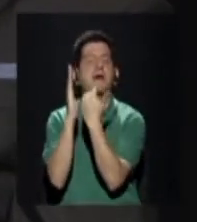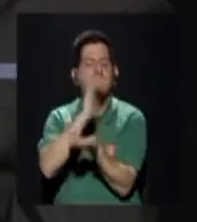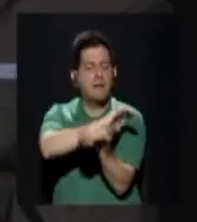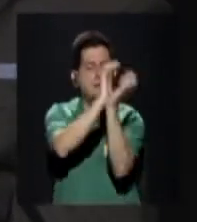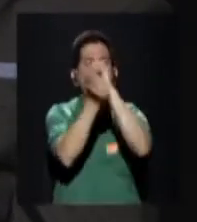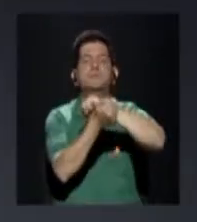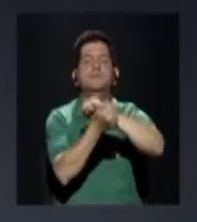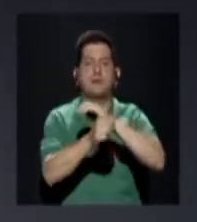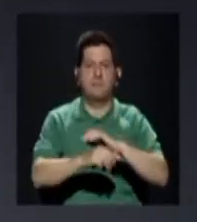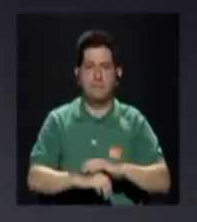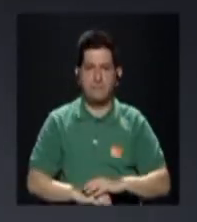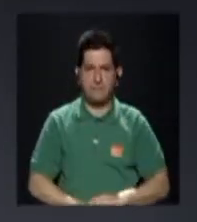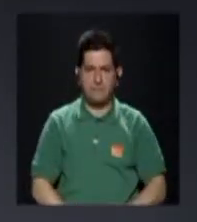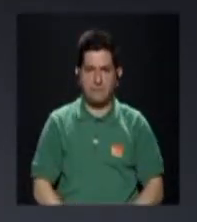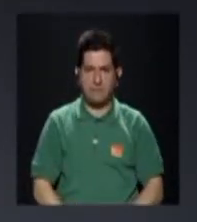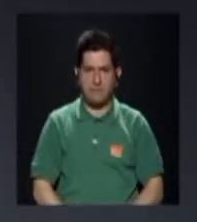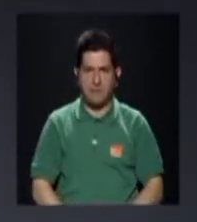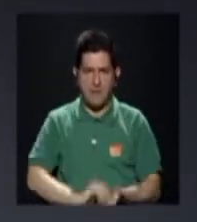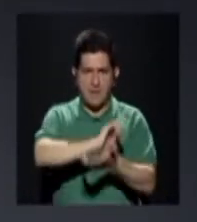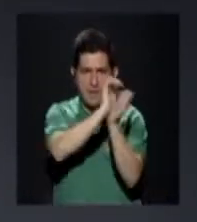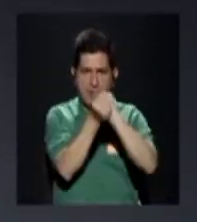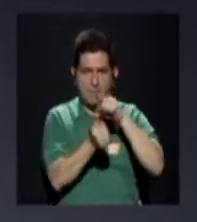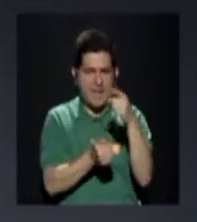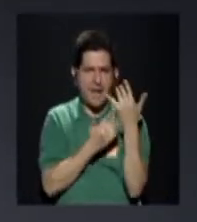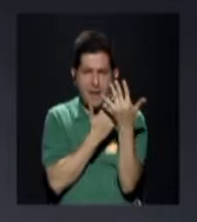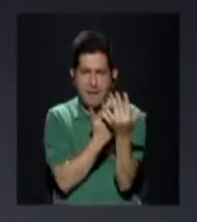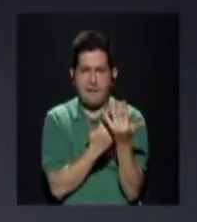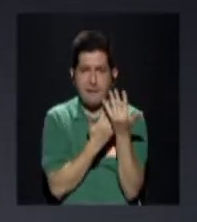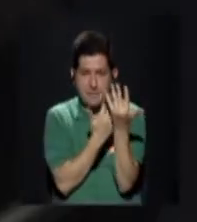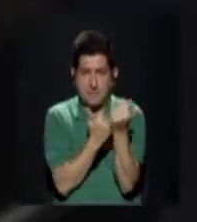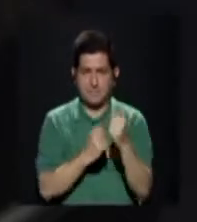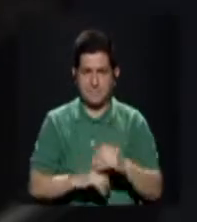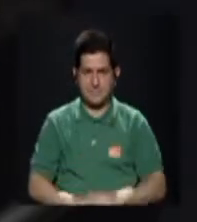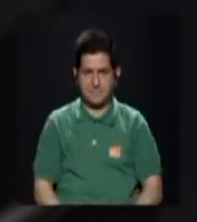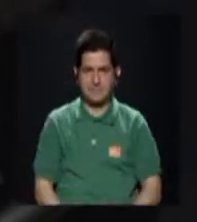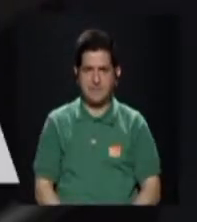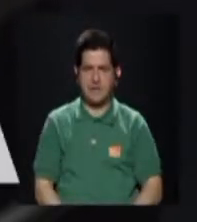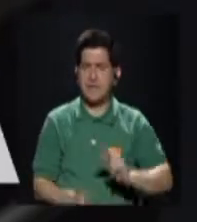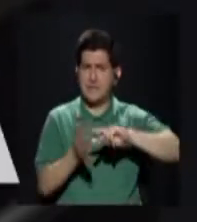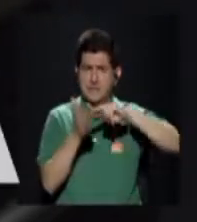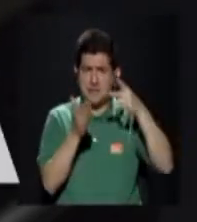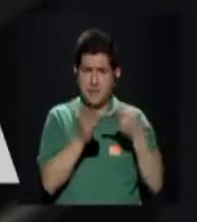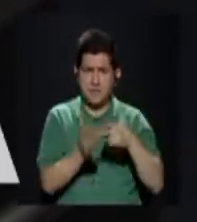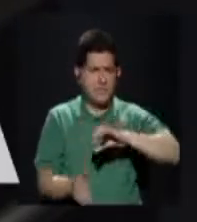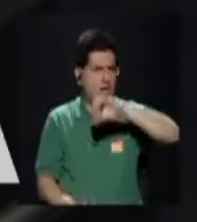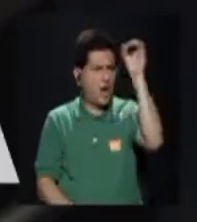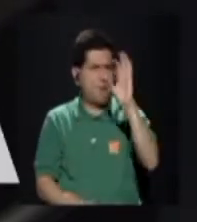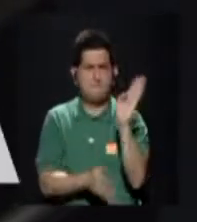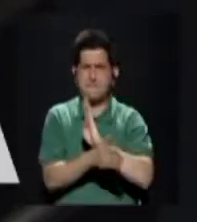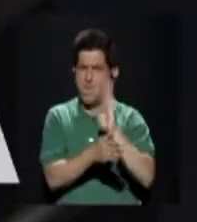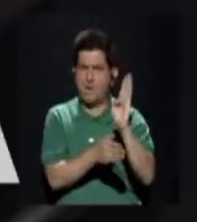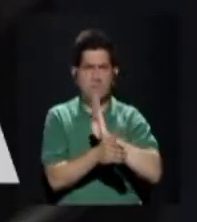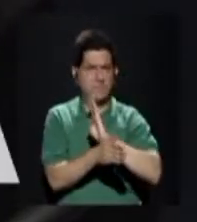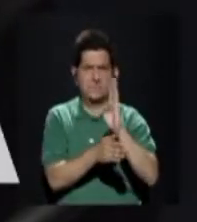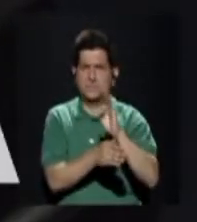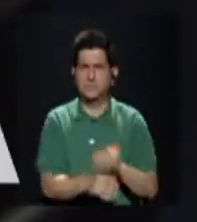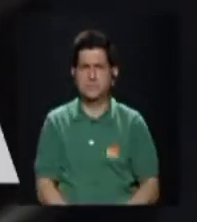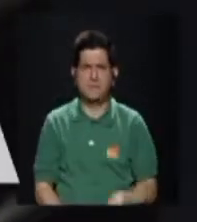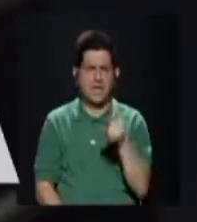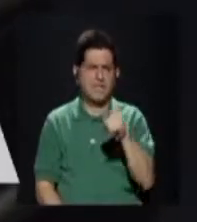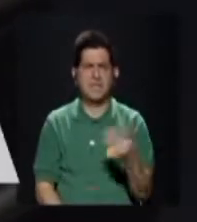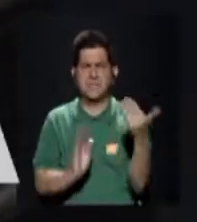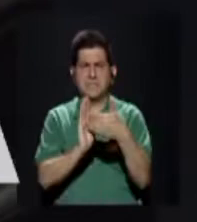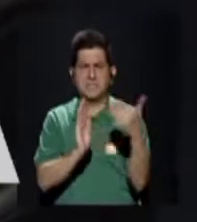cambiar. Cambiar esas expectativas en cuanto a tasas de interés tan